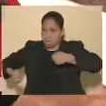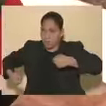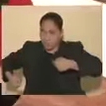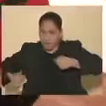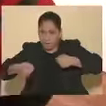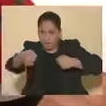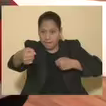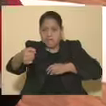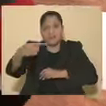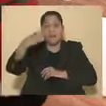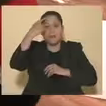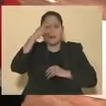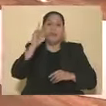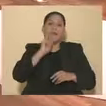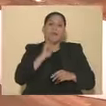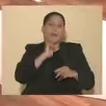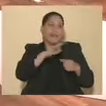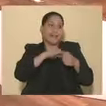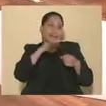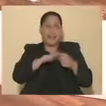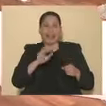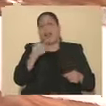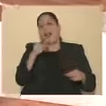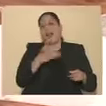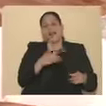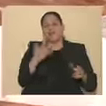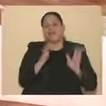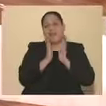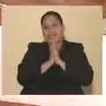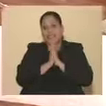una damisela? ¡Ay, qué romántico! Sí, podía ser.